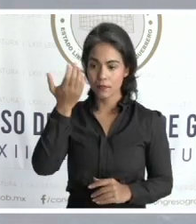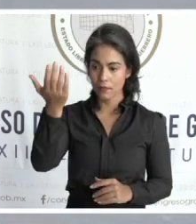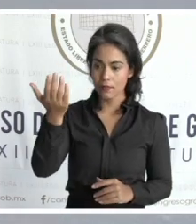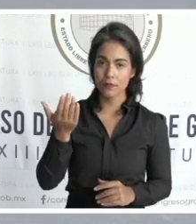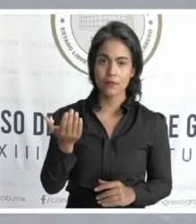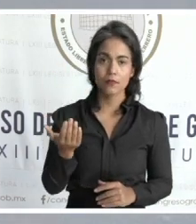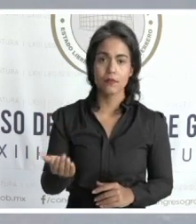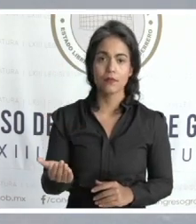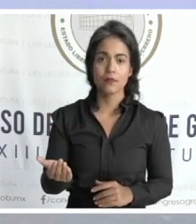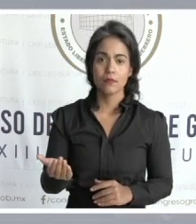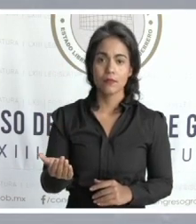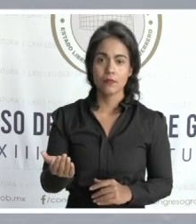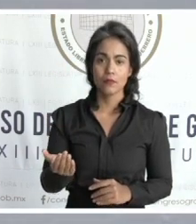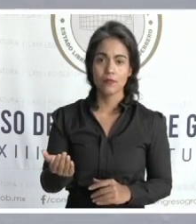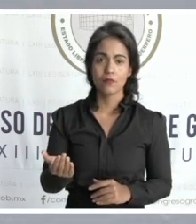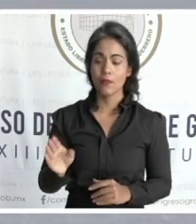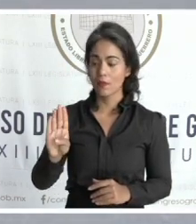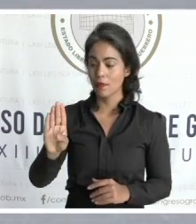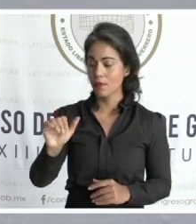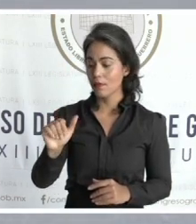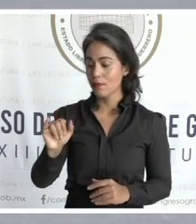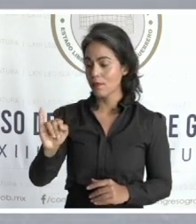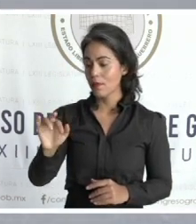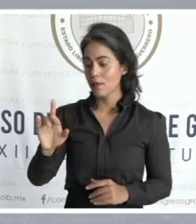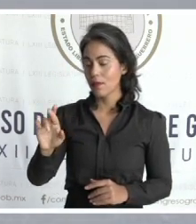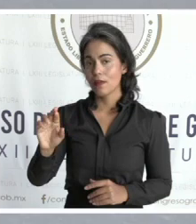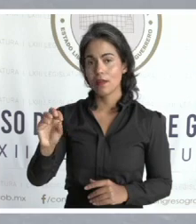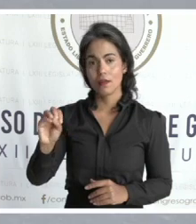ya hay una butaca vacía.